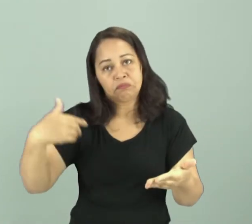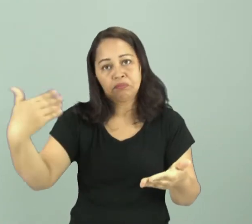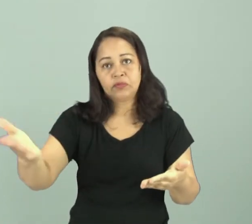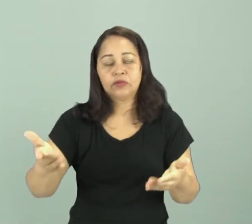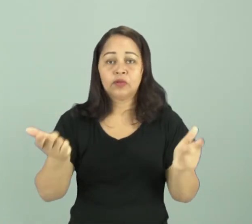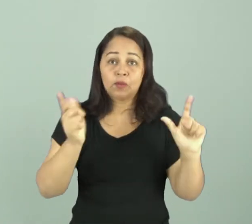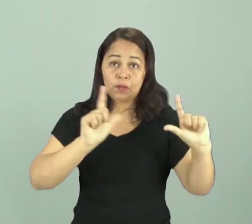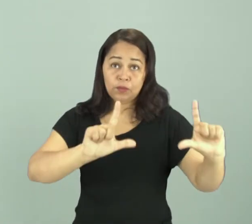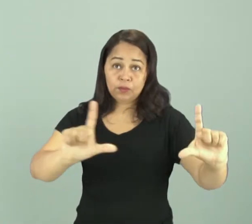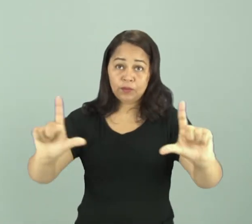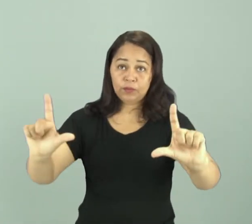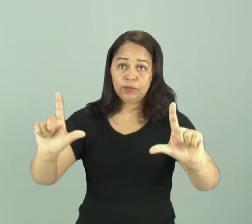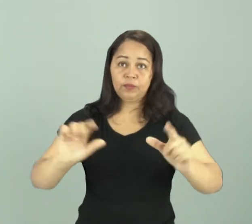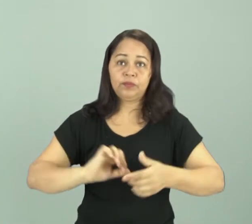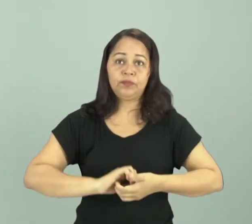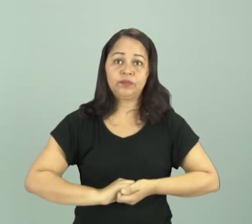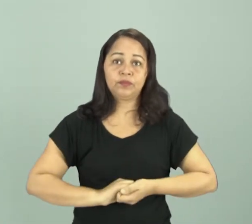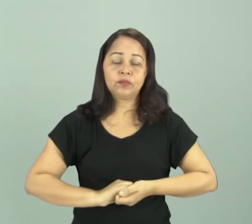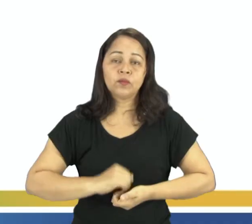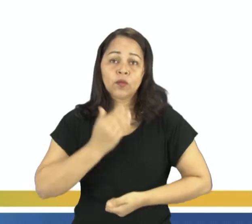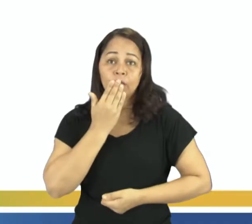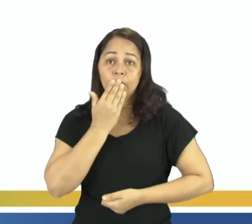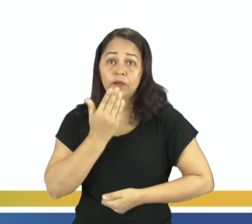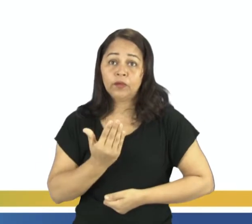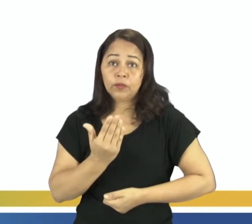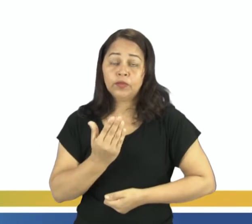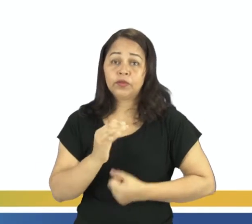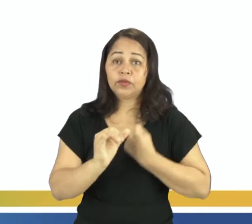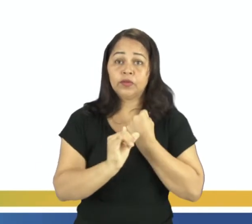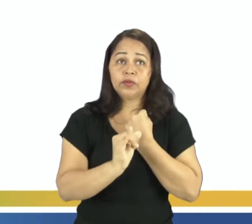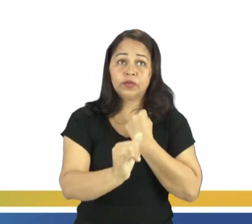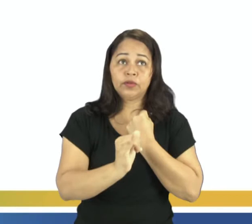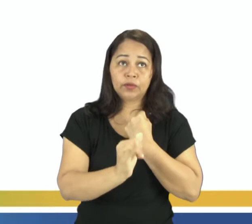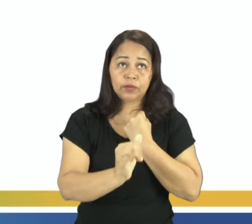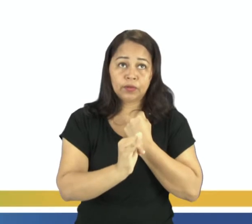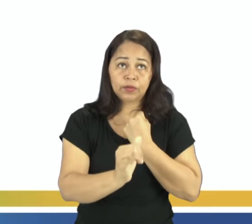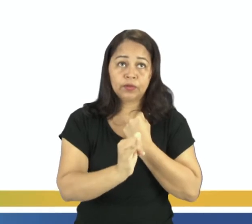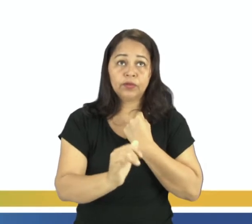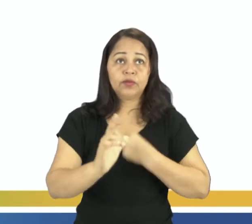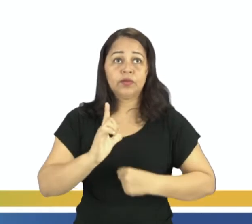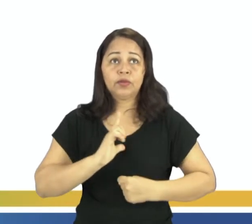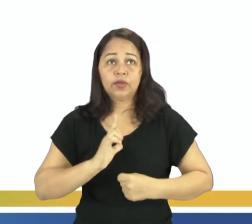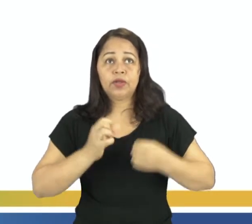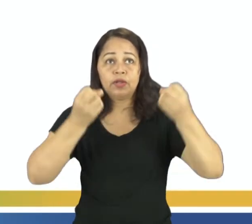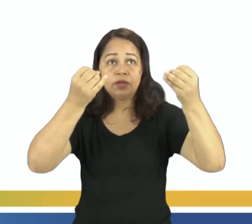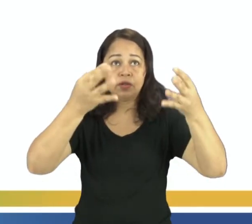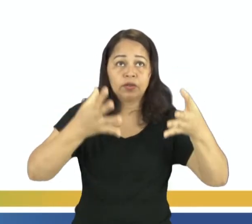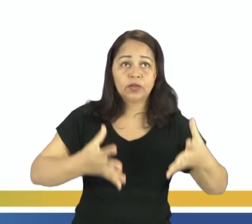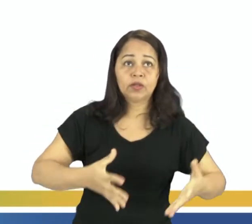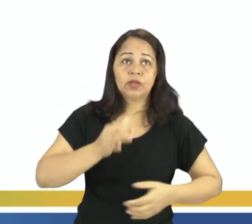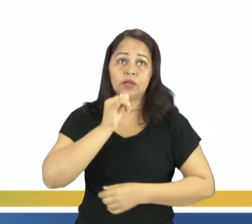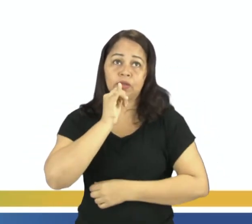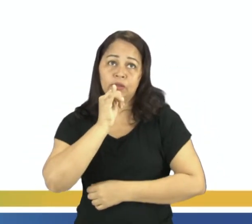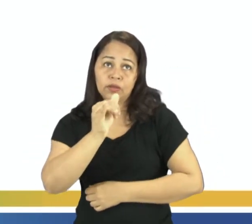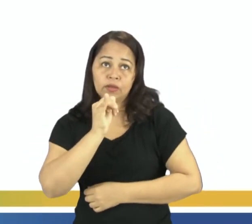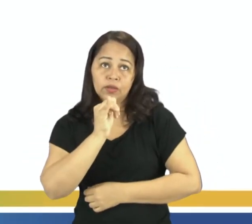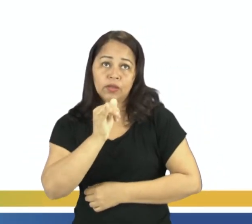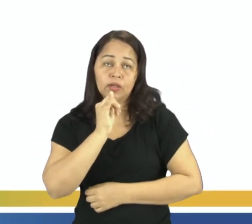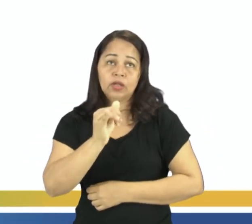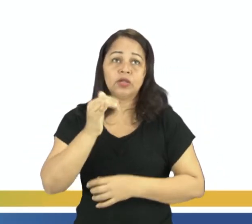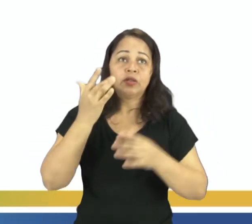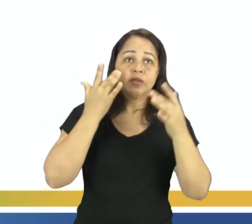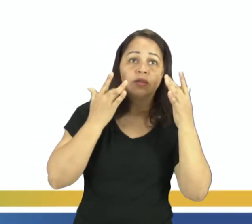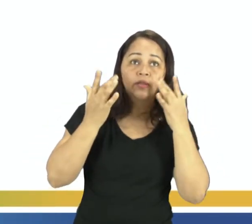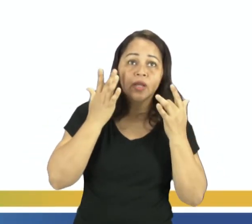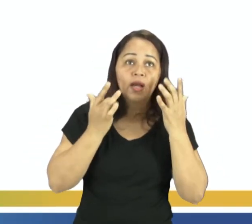slide? Então, tipos de crónica. Nosotros tenemos la crónica descriptiva, la crónica narrativa,